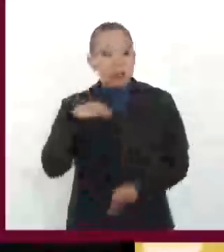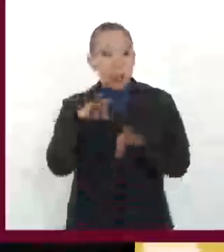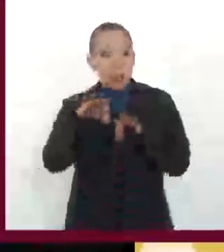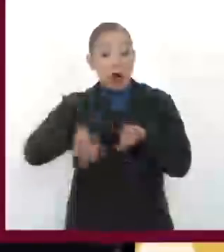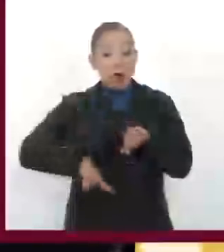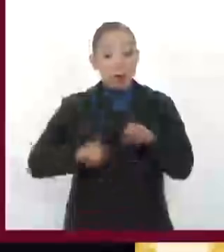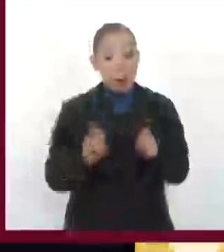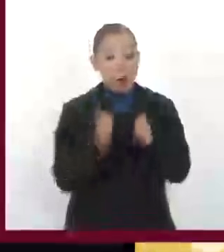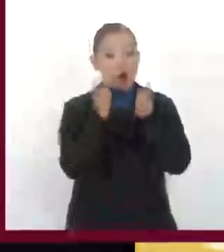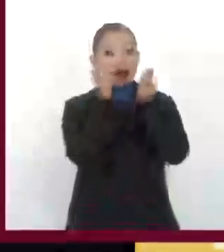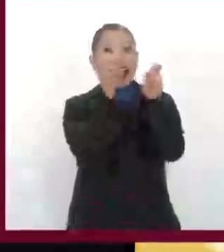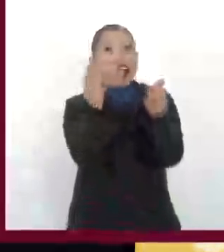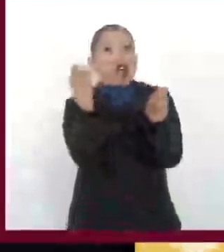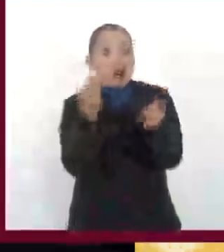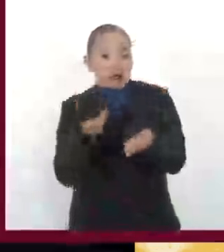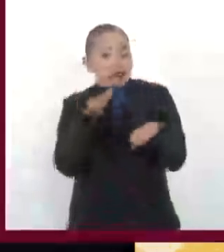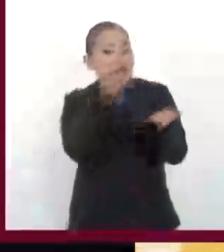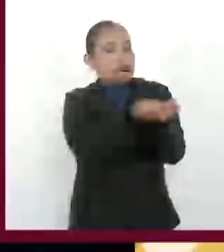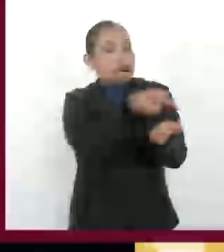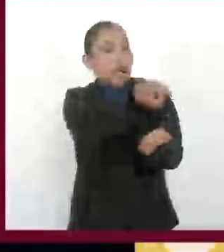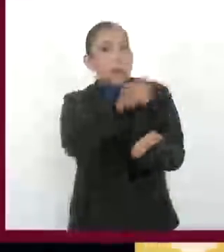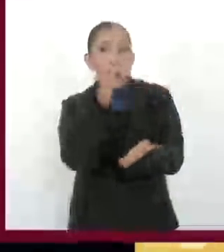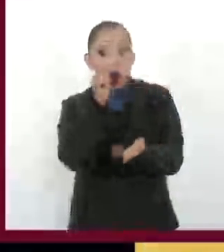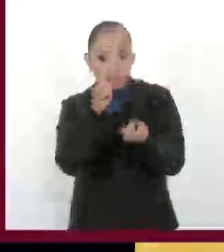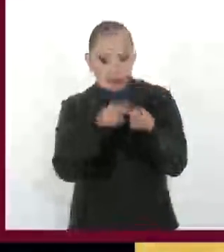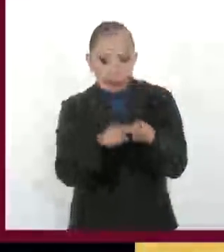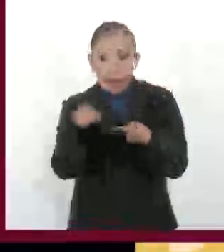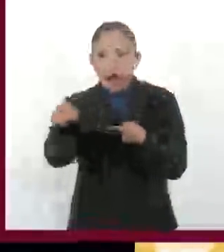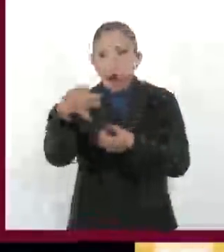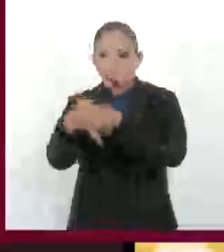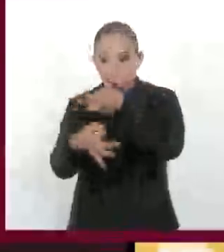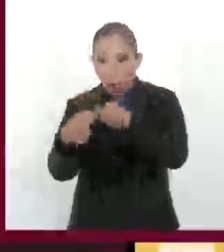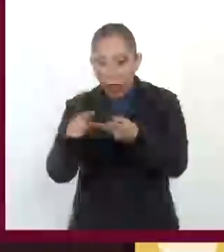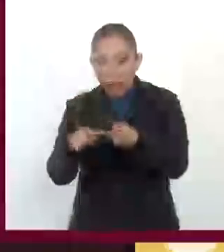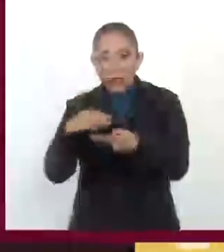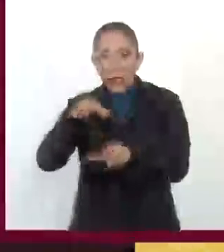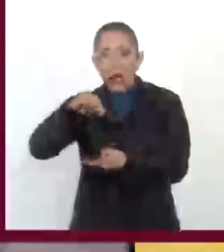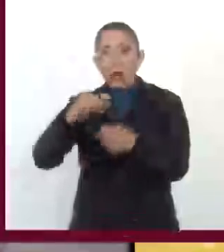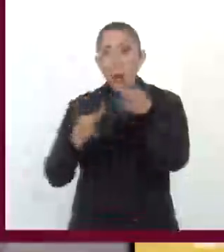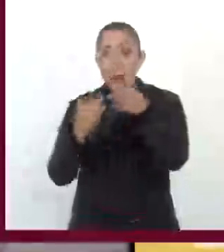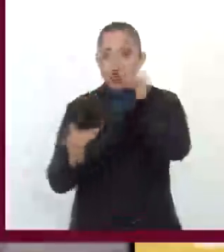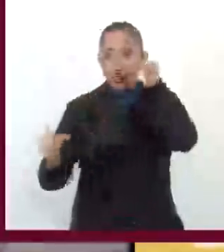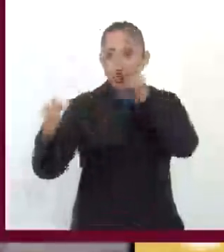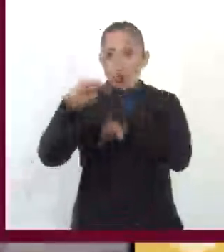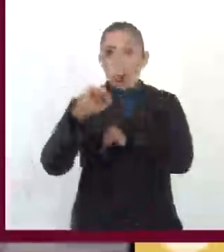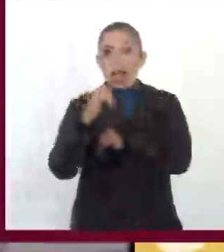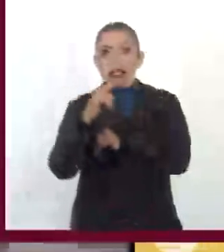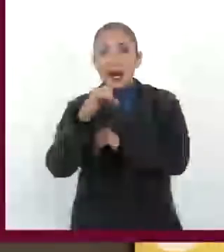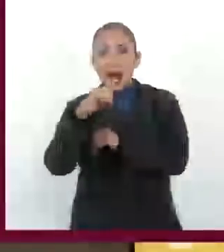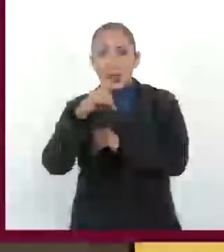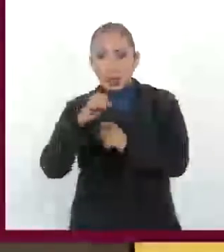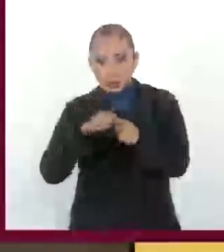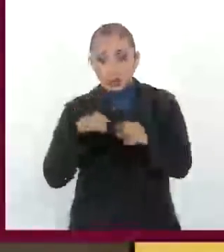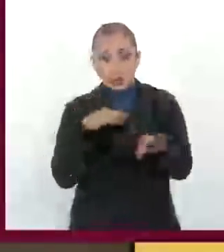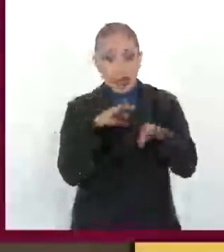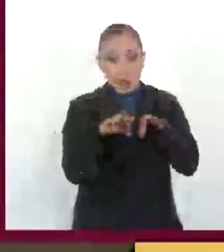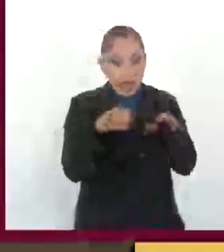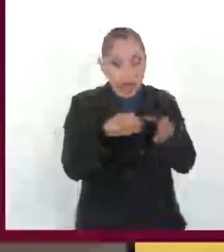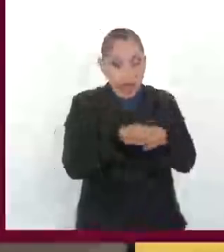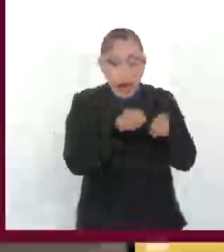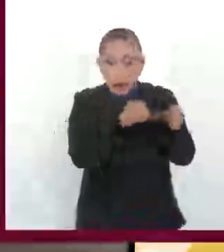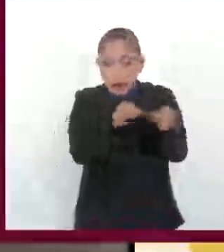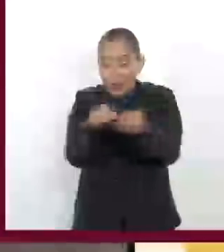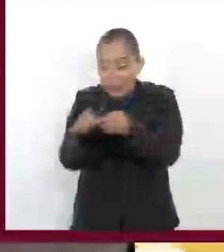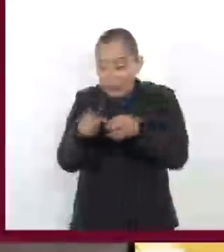Los servidores públicos designados por nombramiento son los policías, los jueces y magistrados. Los trabajadores